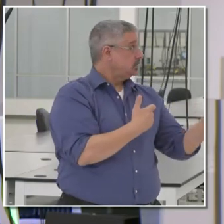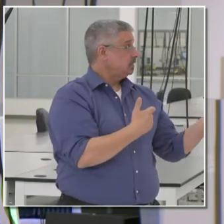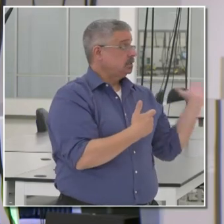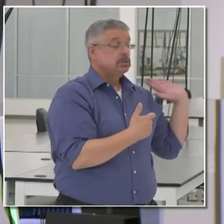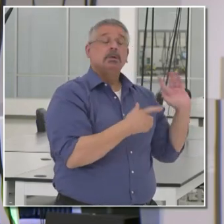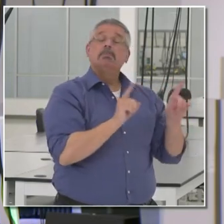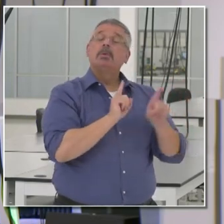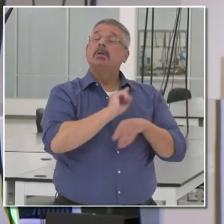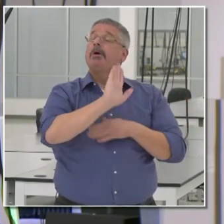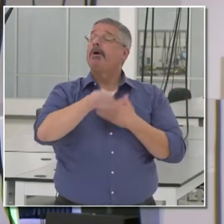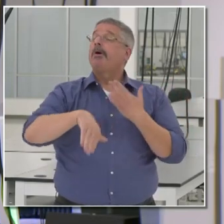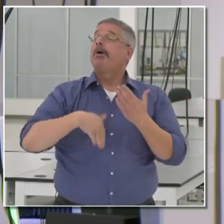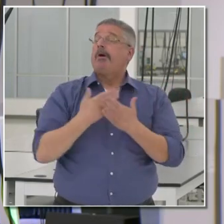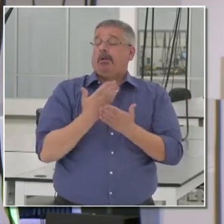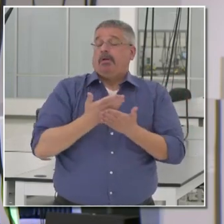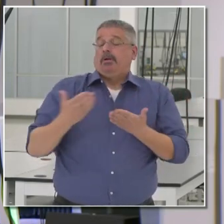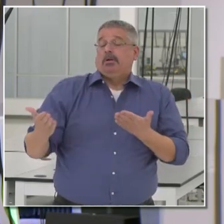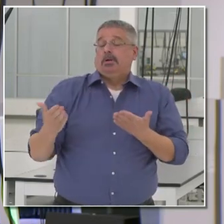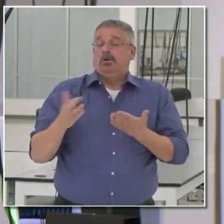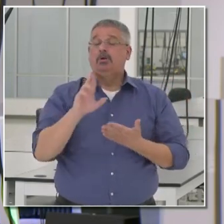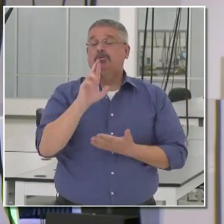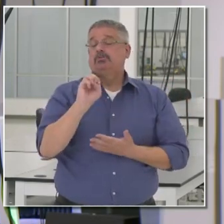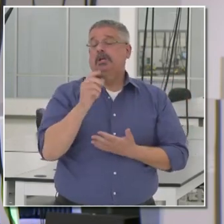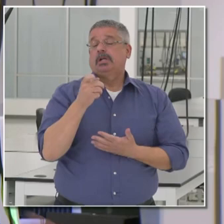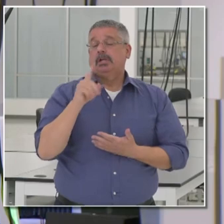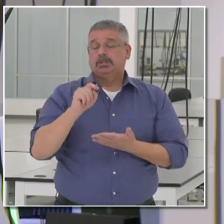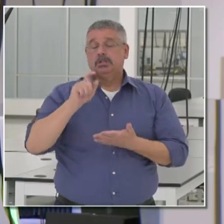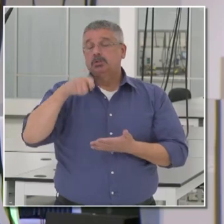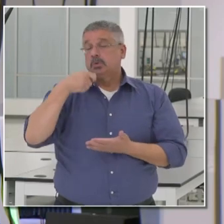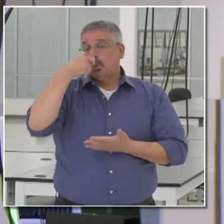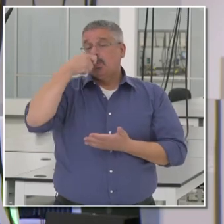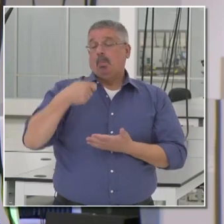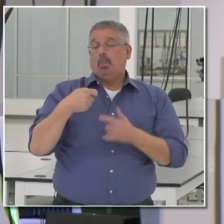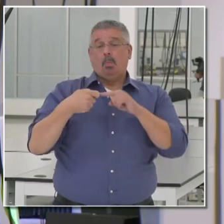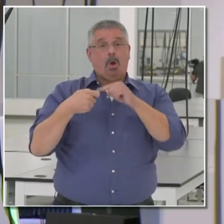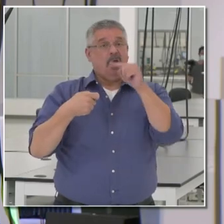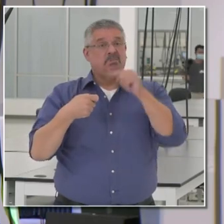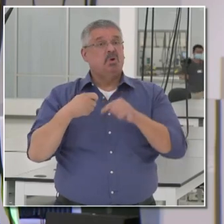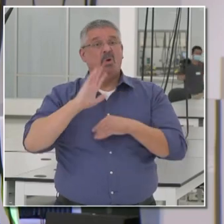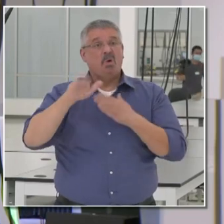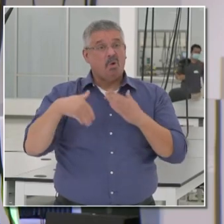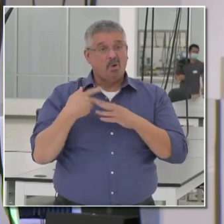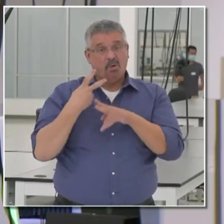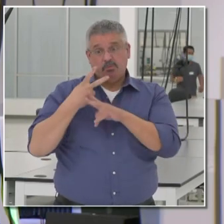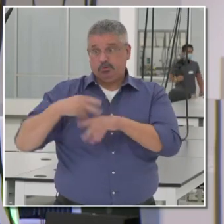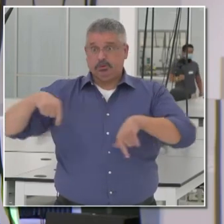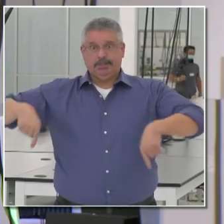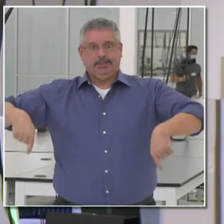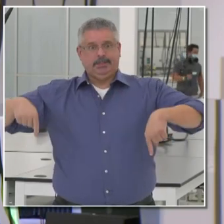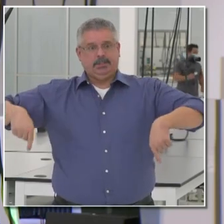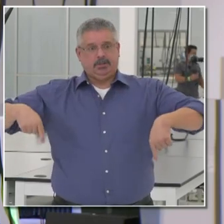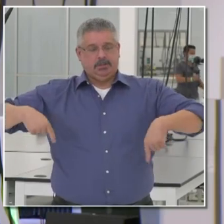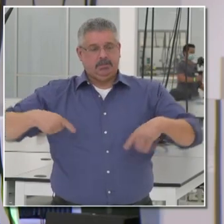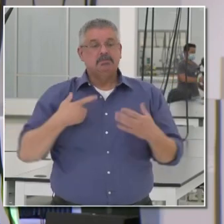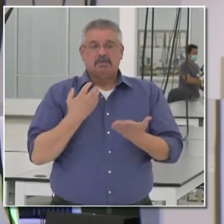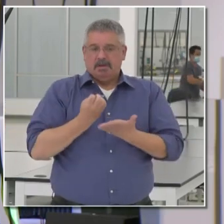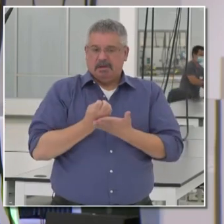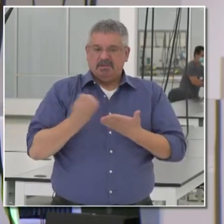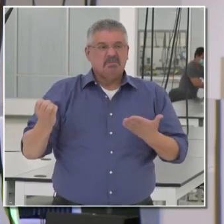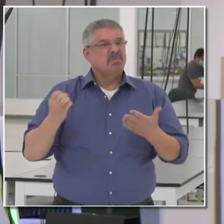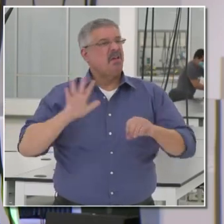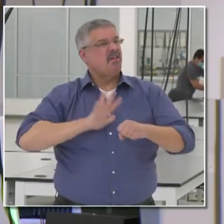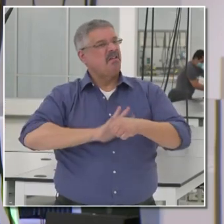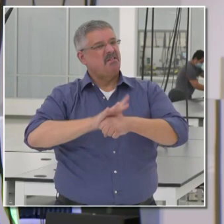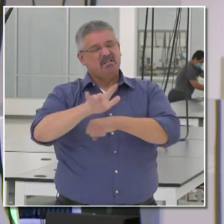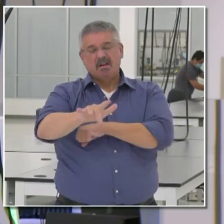en brindar las máquinas que ven detrás de mí pero los suministros también todo y produciendo todo aquí